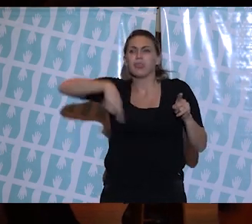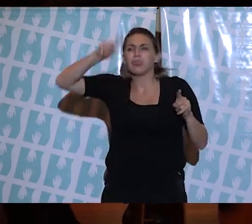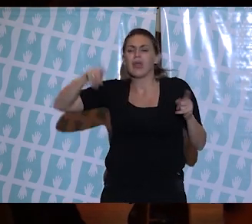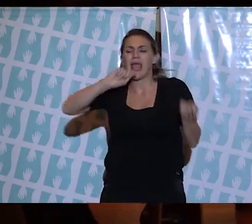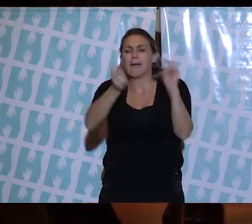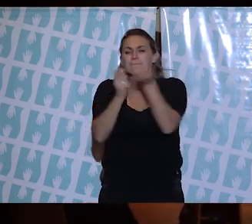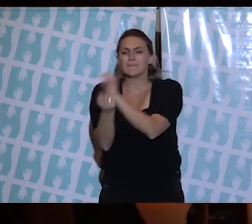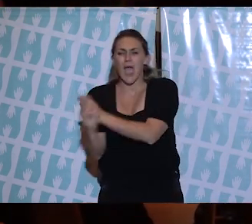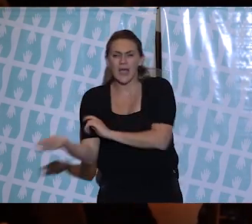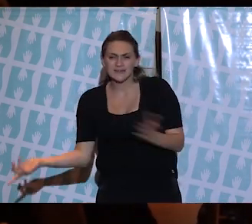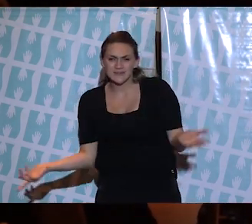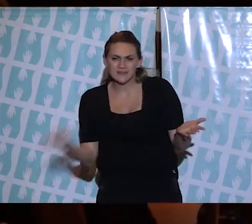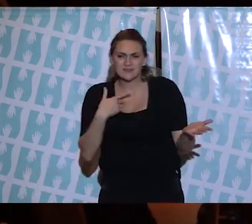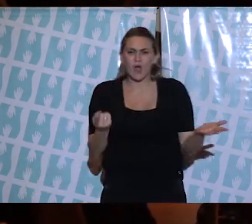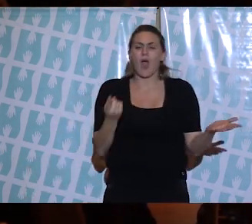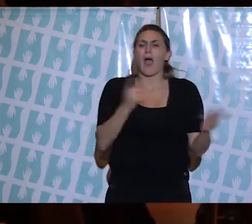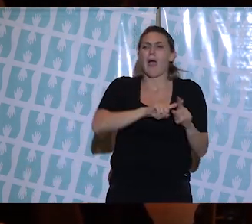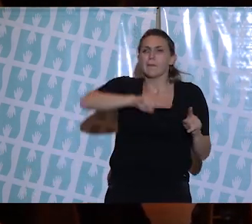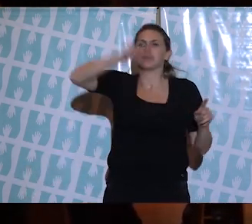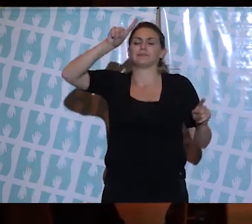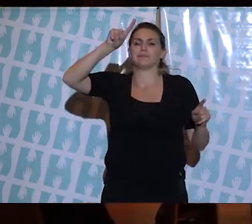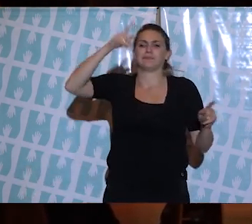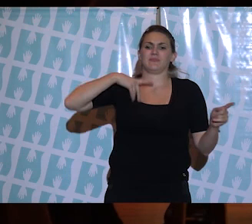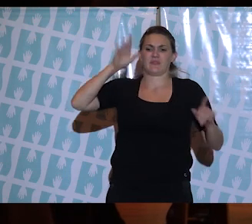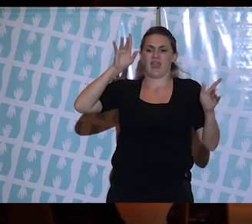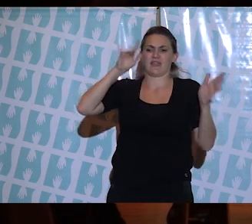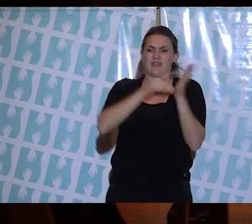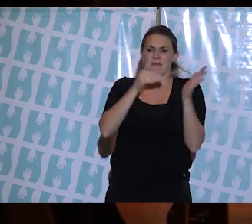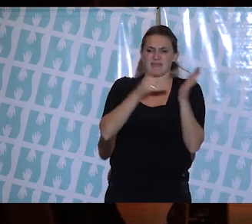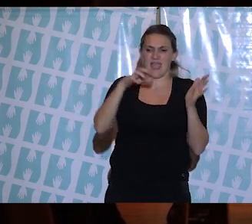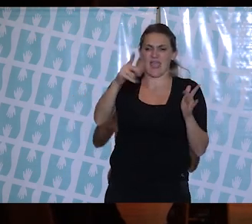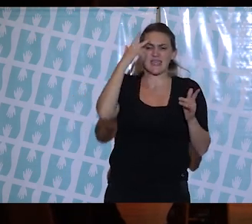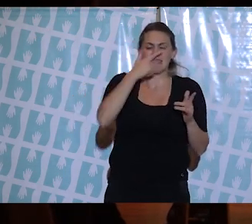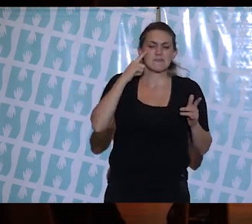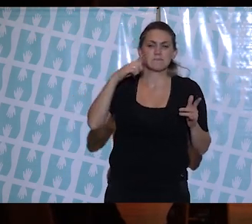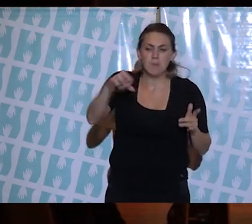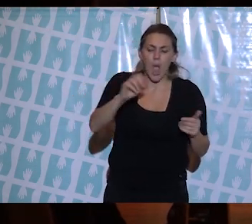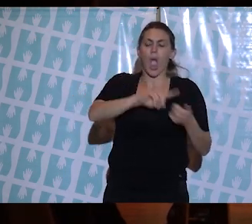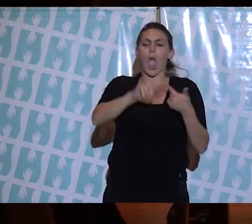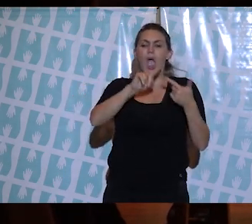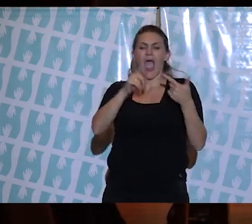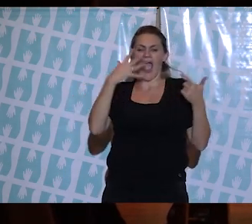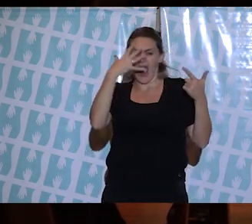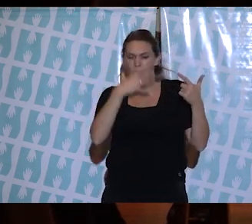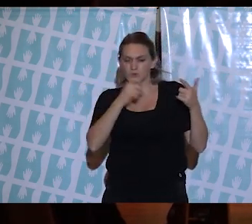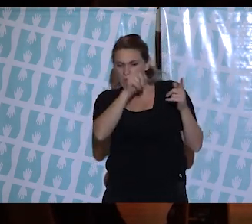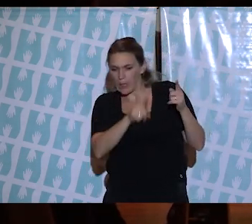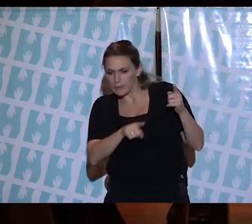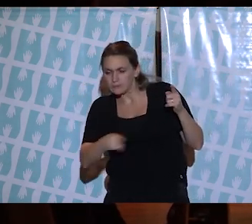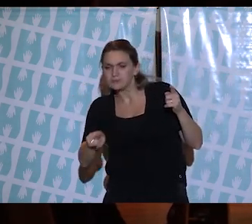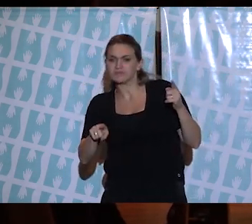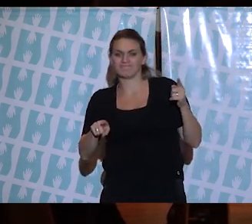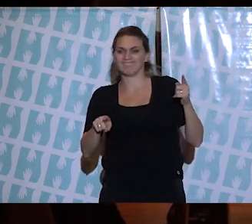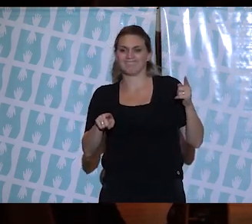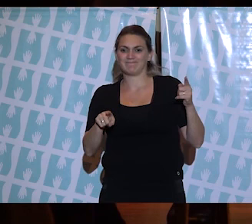ejemplo, hay hipos y eructos en los periodos off. Hay depresión, angustia y ansiedad en